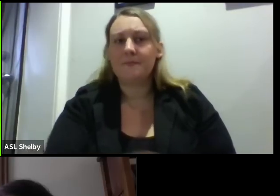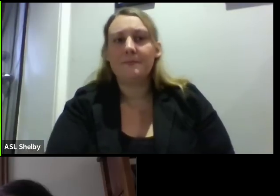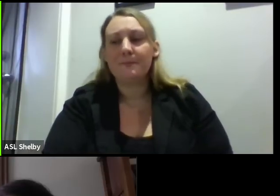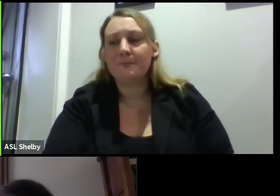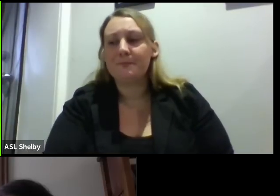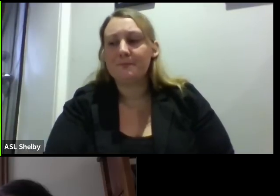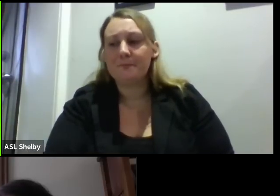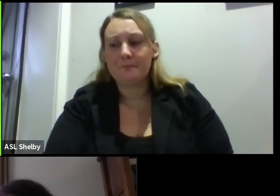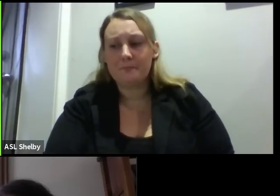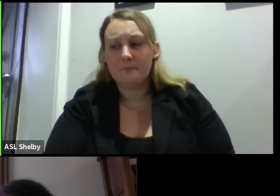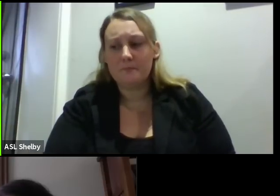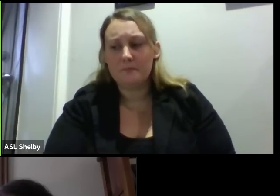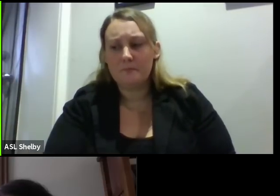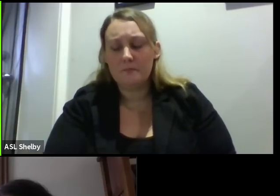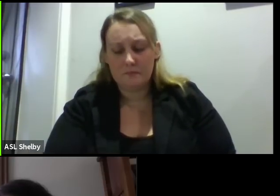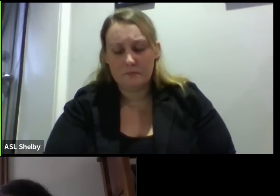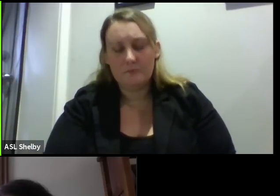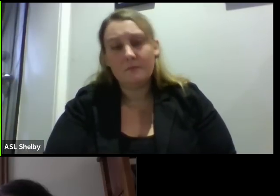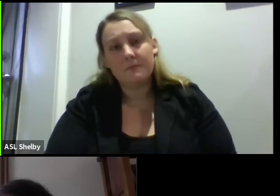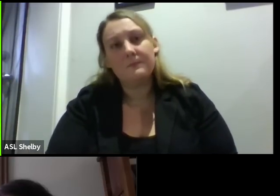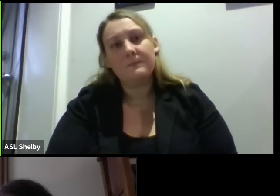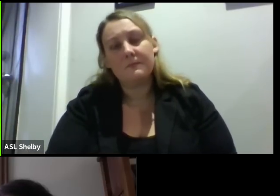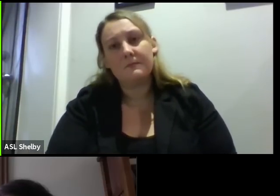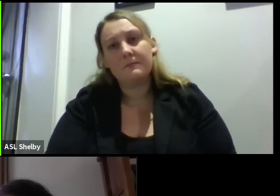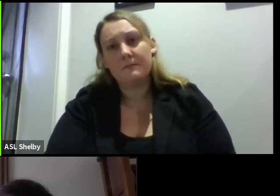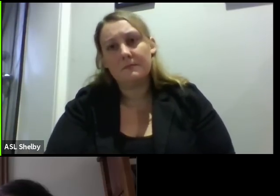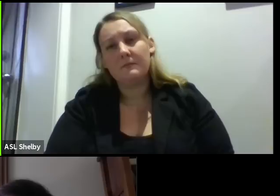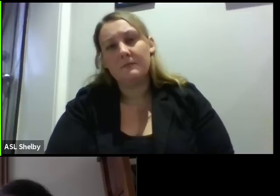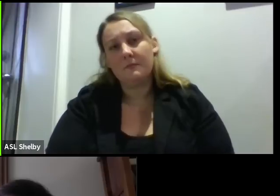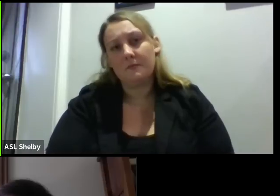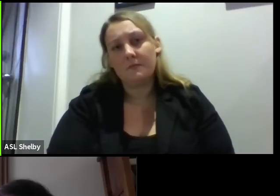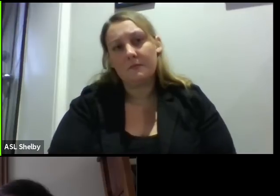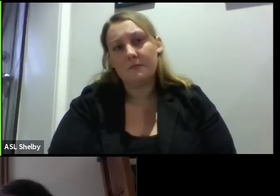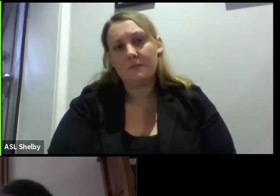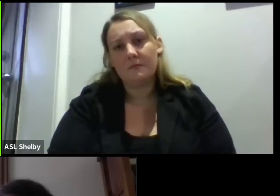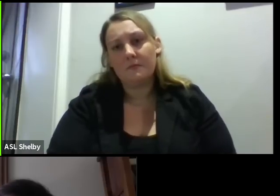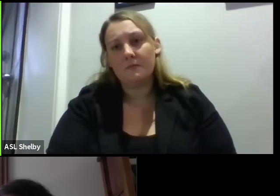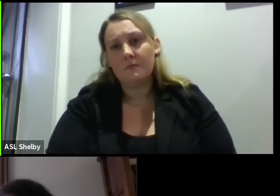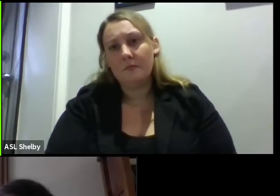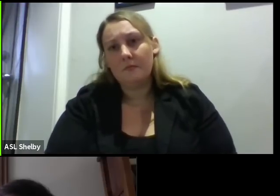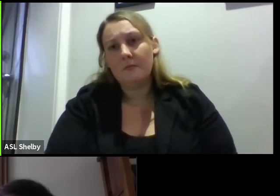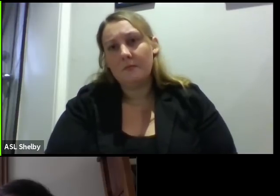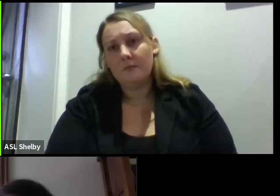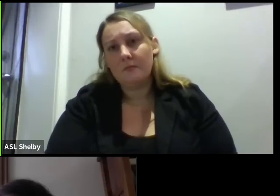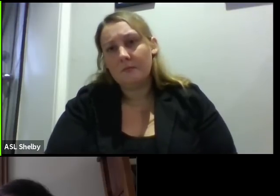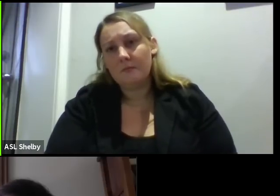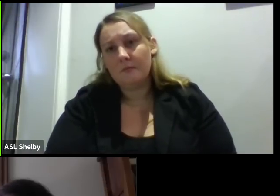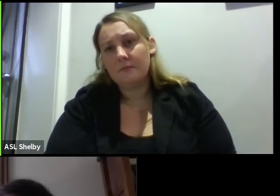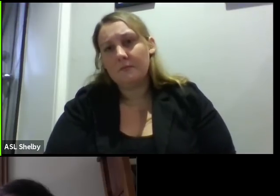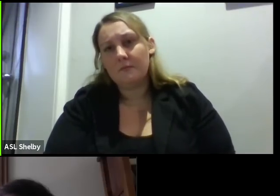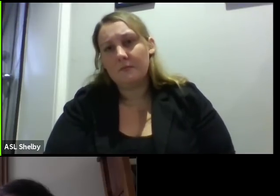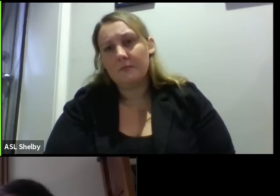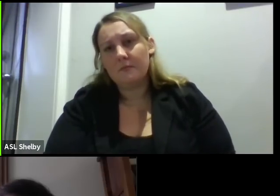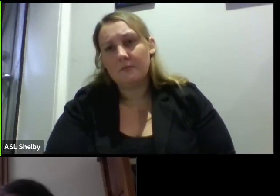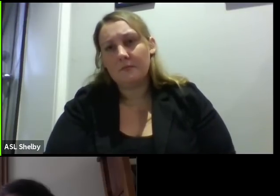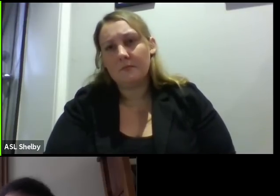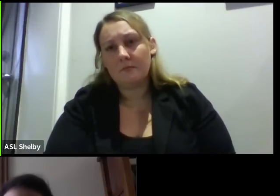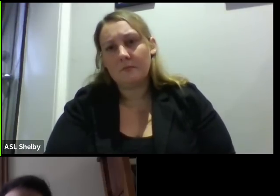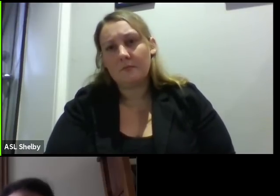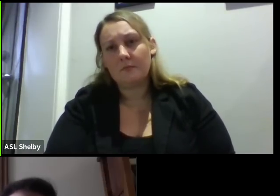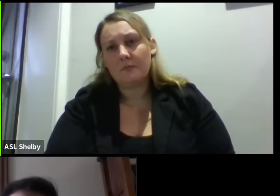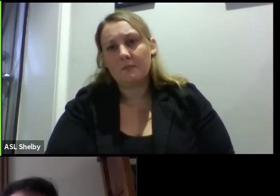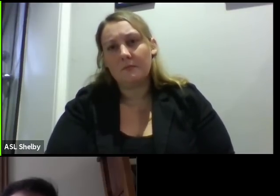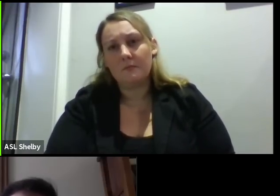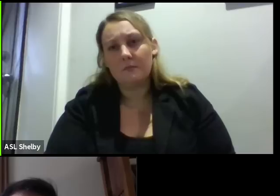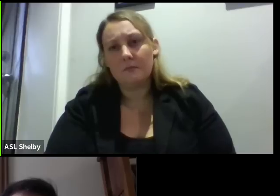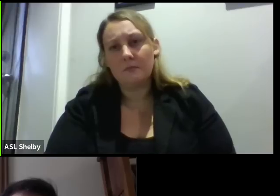hasta la fecha hemos tenido más de 26 casos de casos violentos donde las mujeres trans son